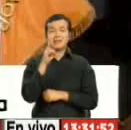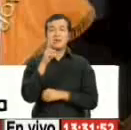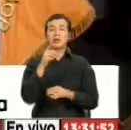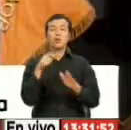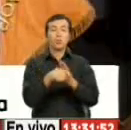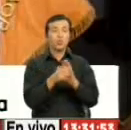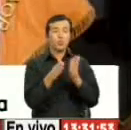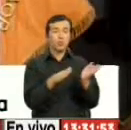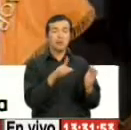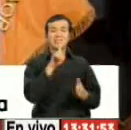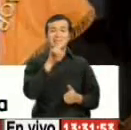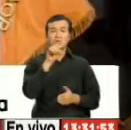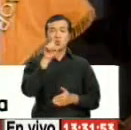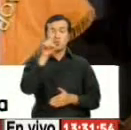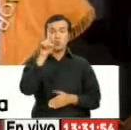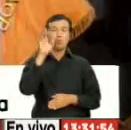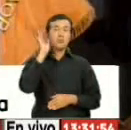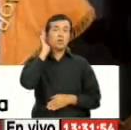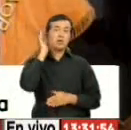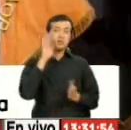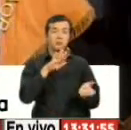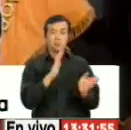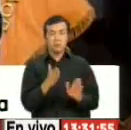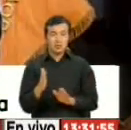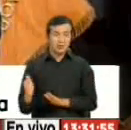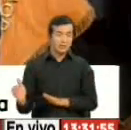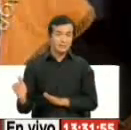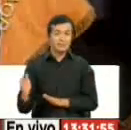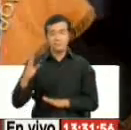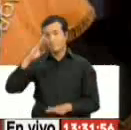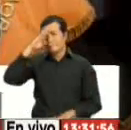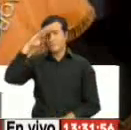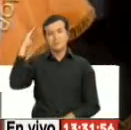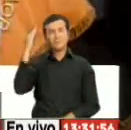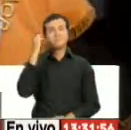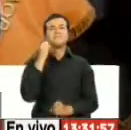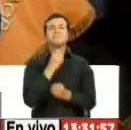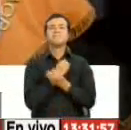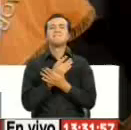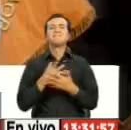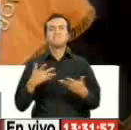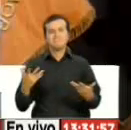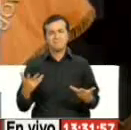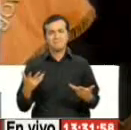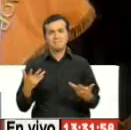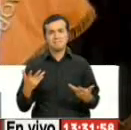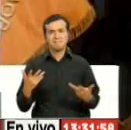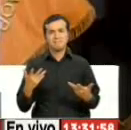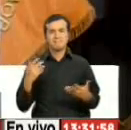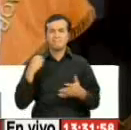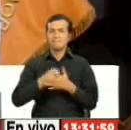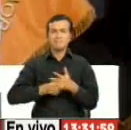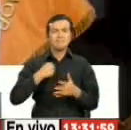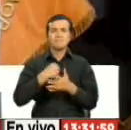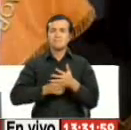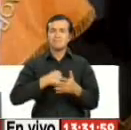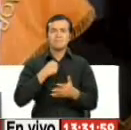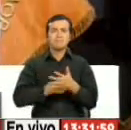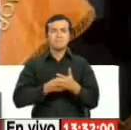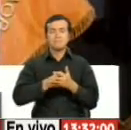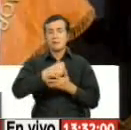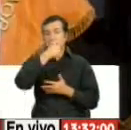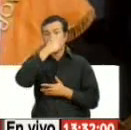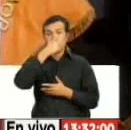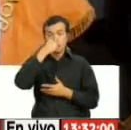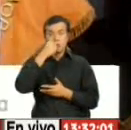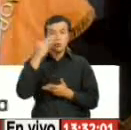suscitado 101 casos de femicidios y la policía dio a conocer también que en la lucha contra el tráfico de